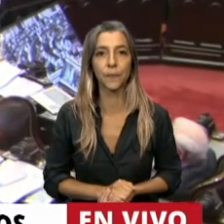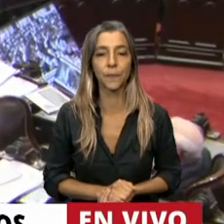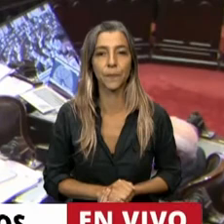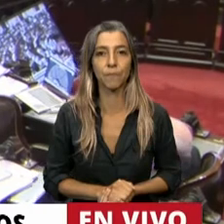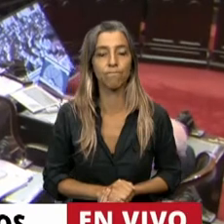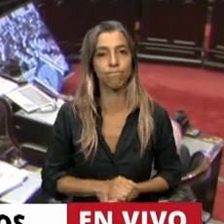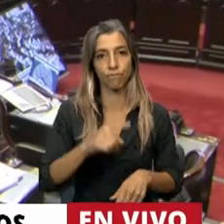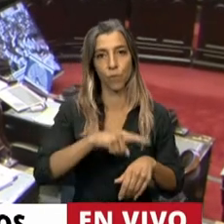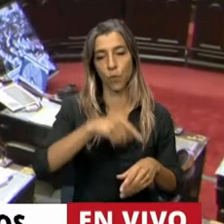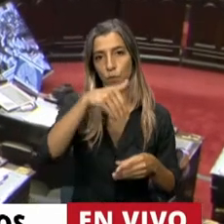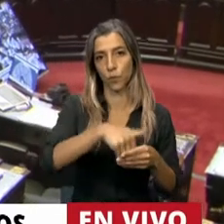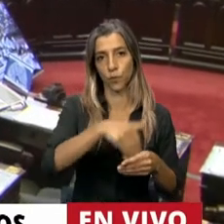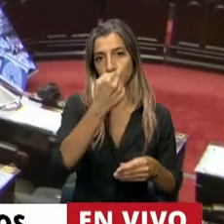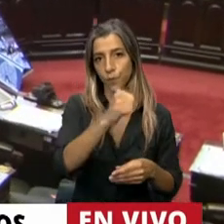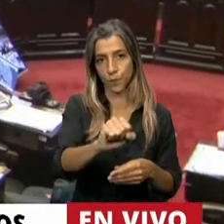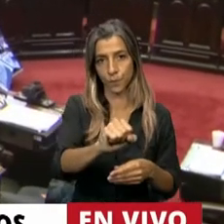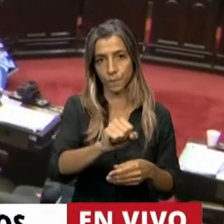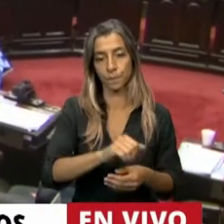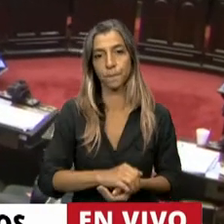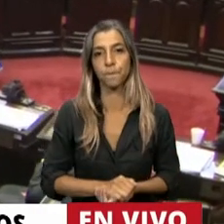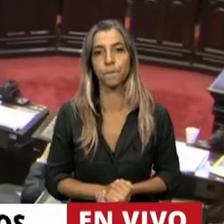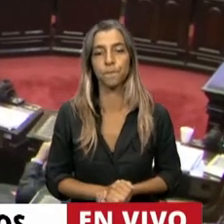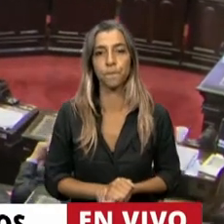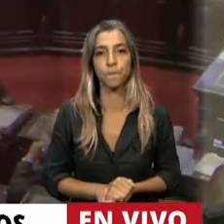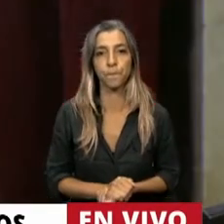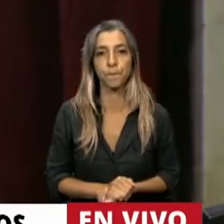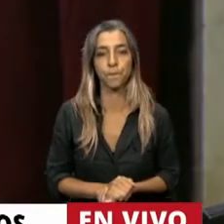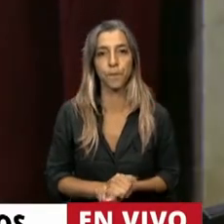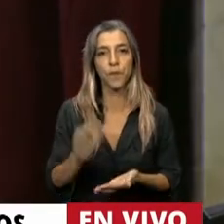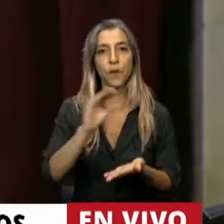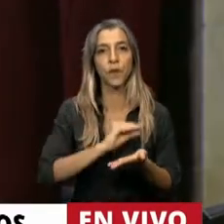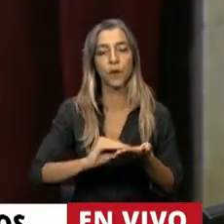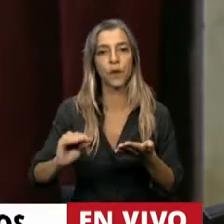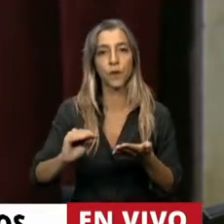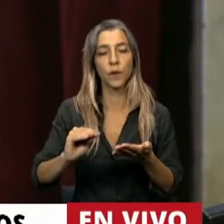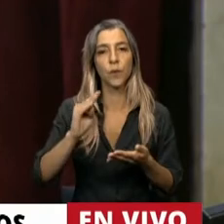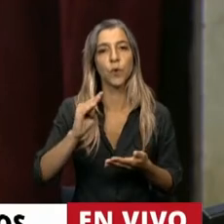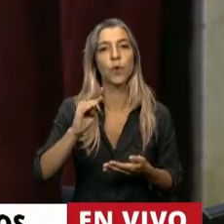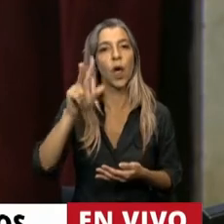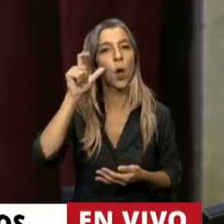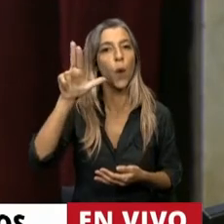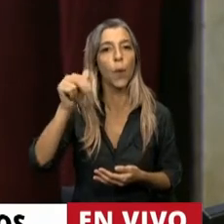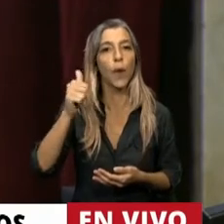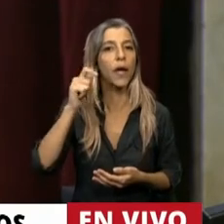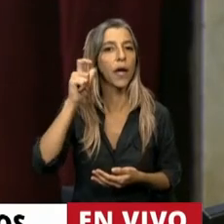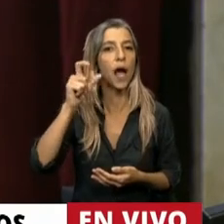ausente a la hora de votar diputado verá un gana y martín